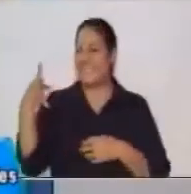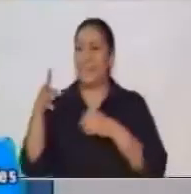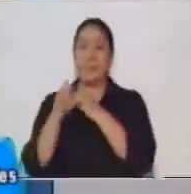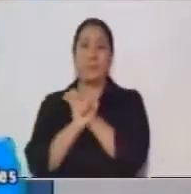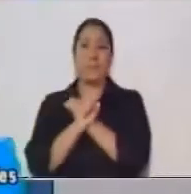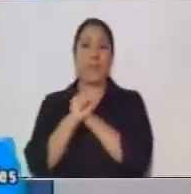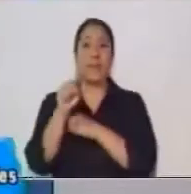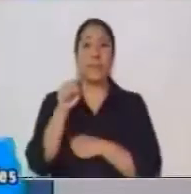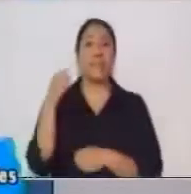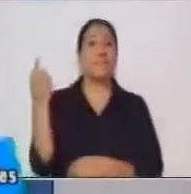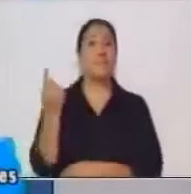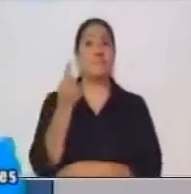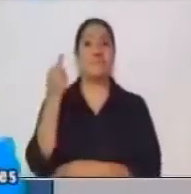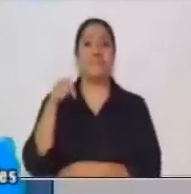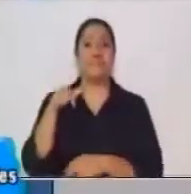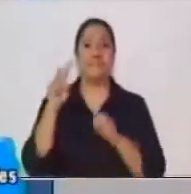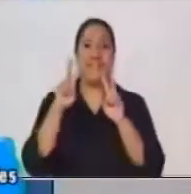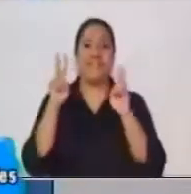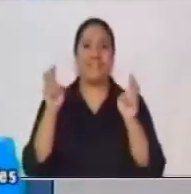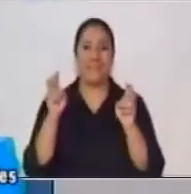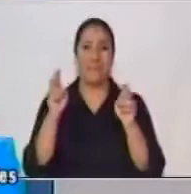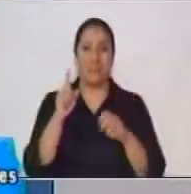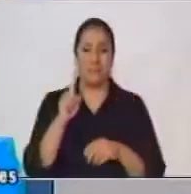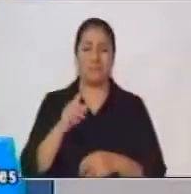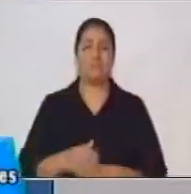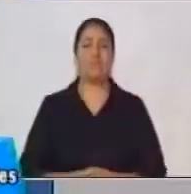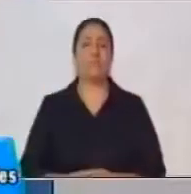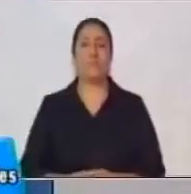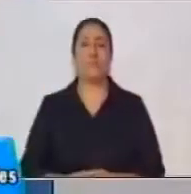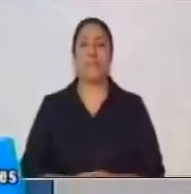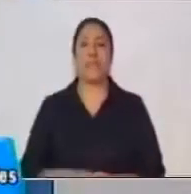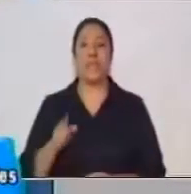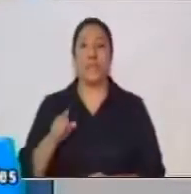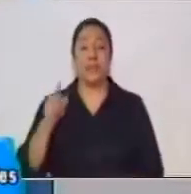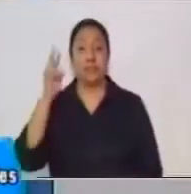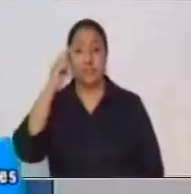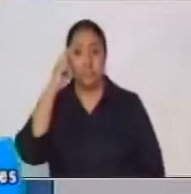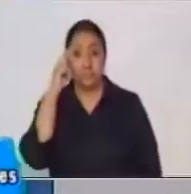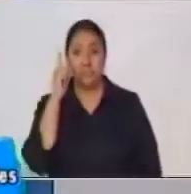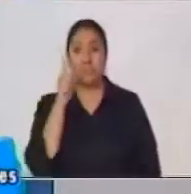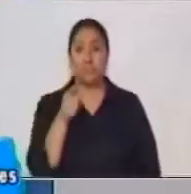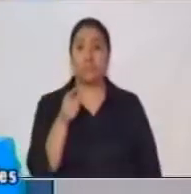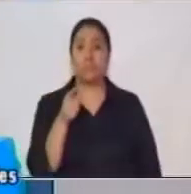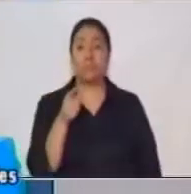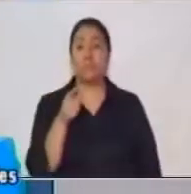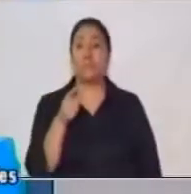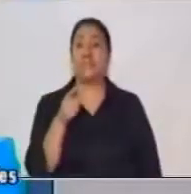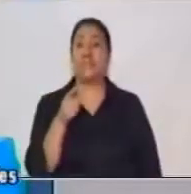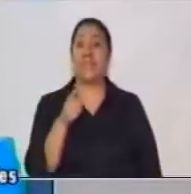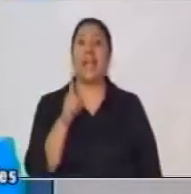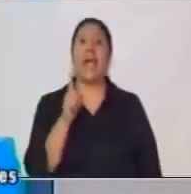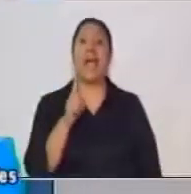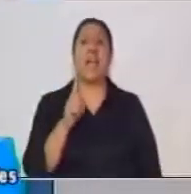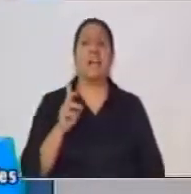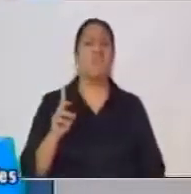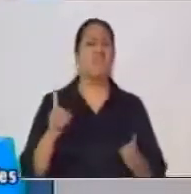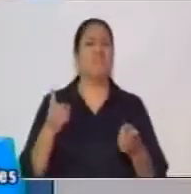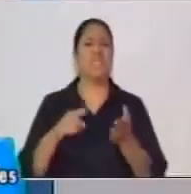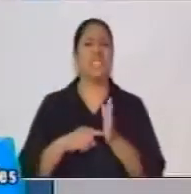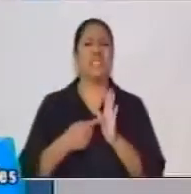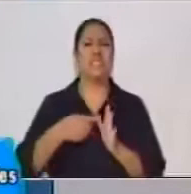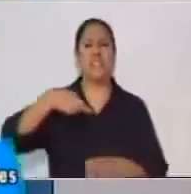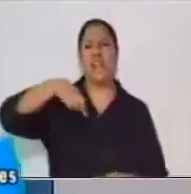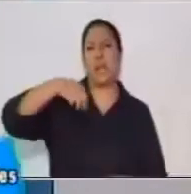en este tema. Primero, recordamos, un patrón es una secuencia de